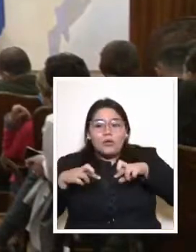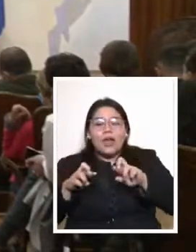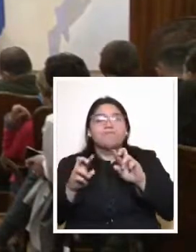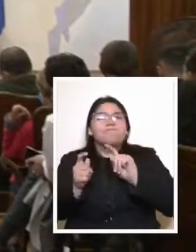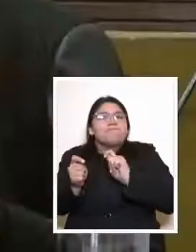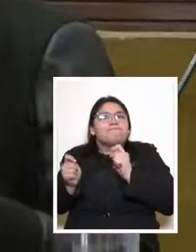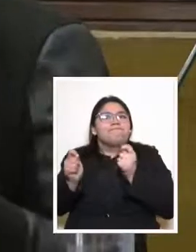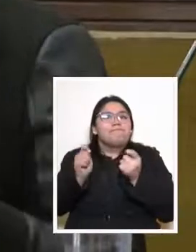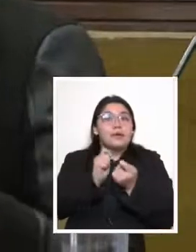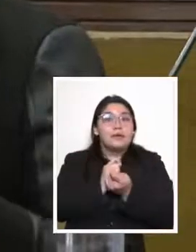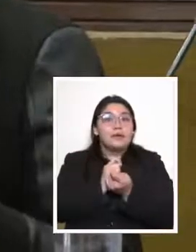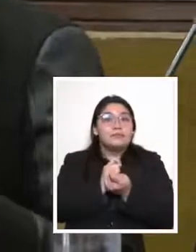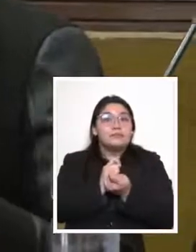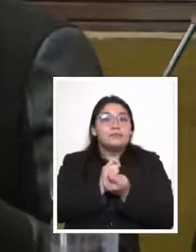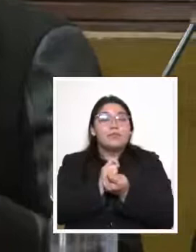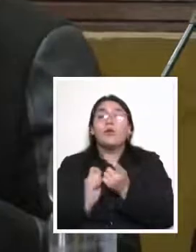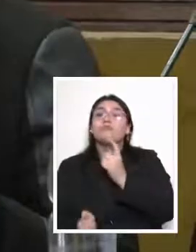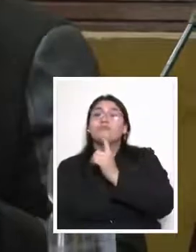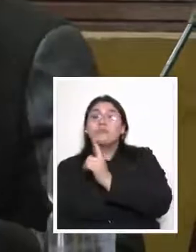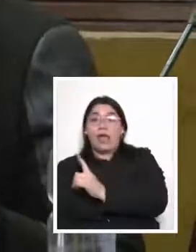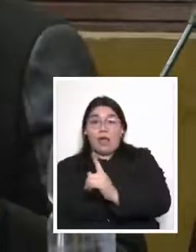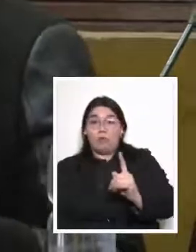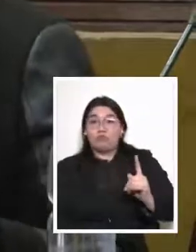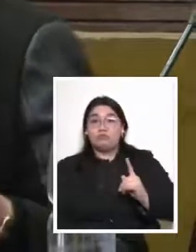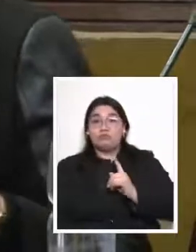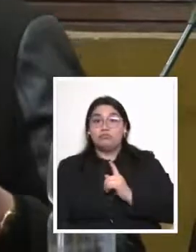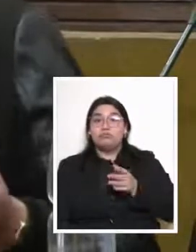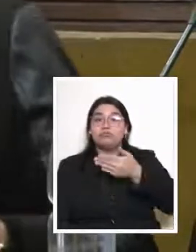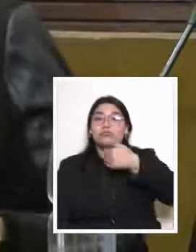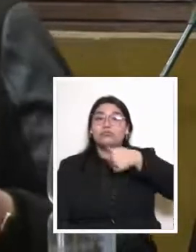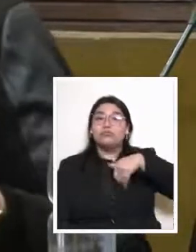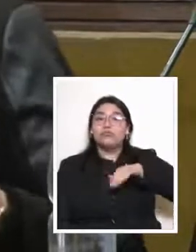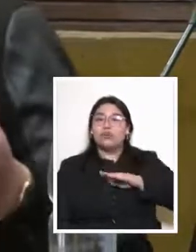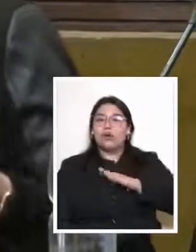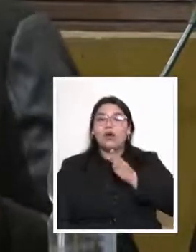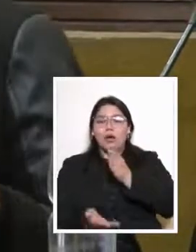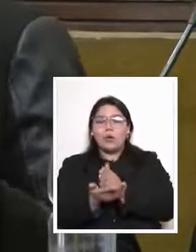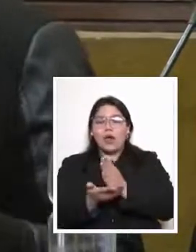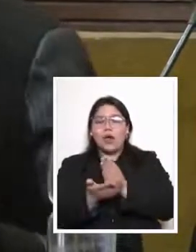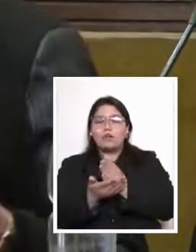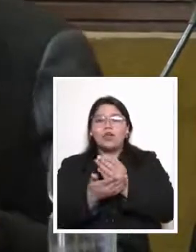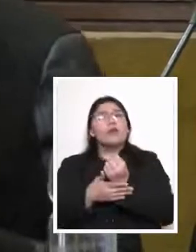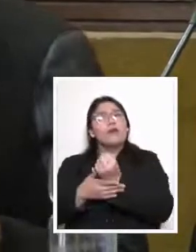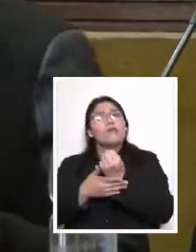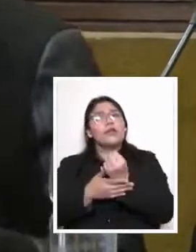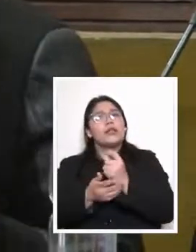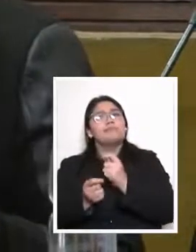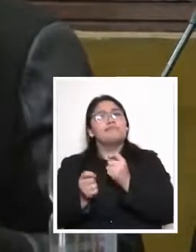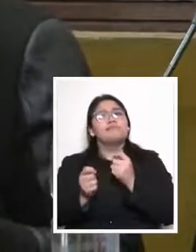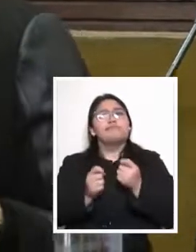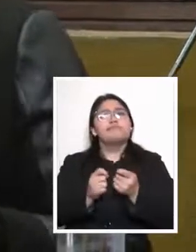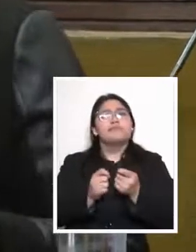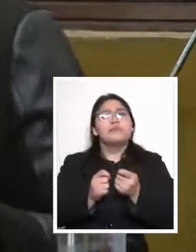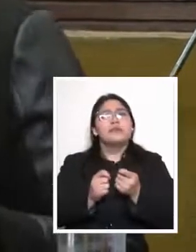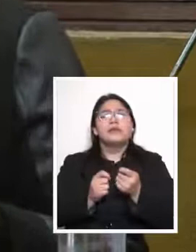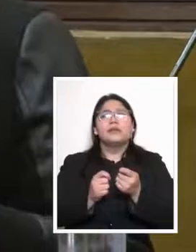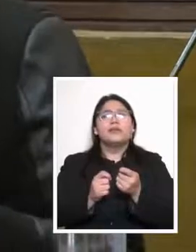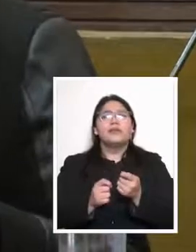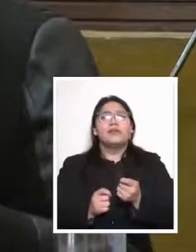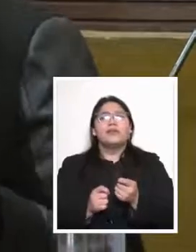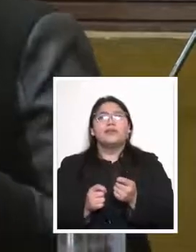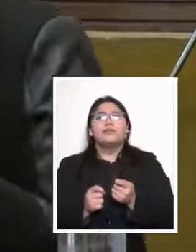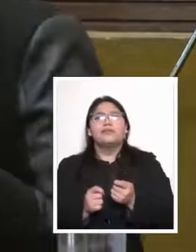donde cada uno fuimos construyendo una escuela colaborativa, también colaborando entre nosotros y con las cosas que teníamos